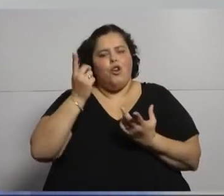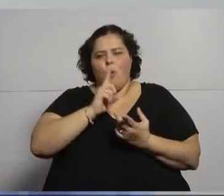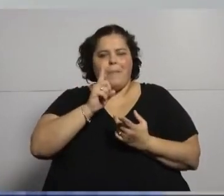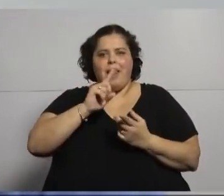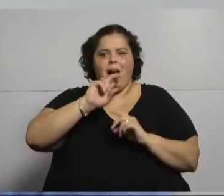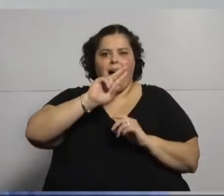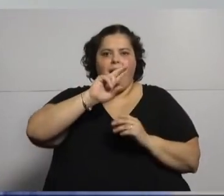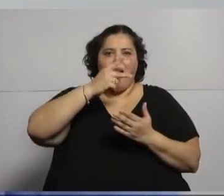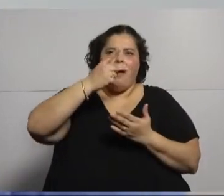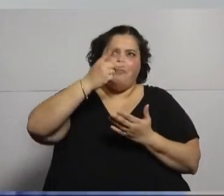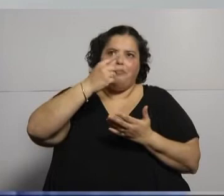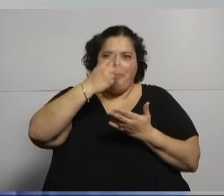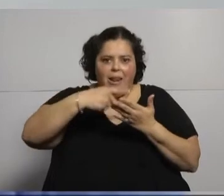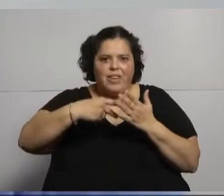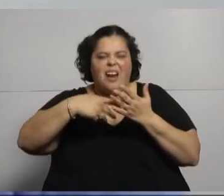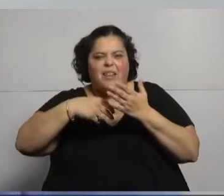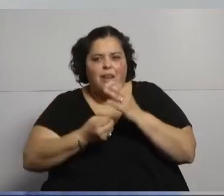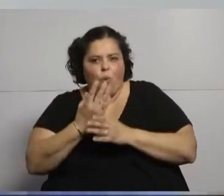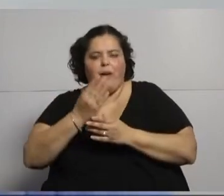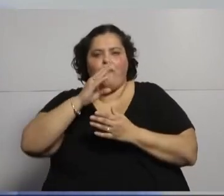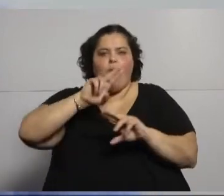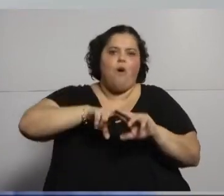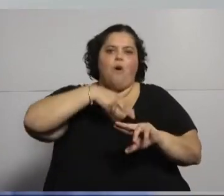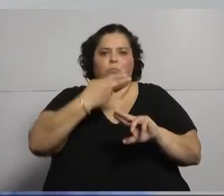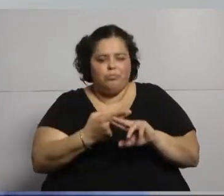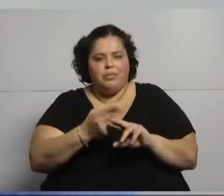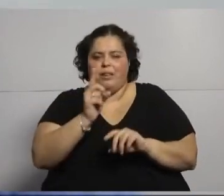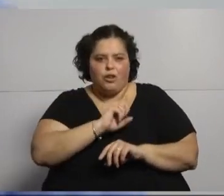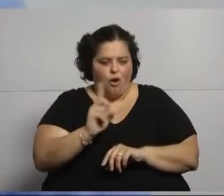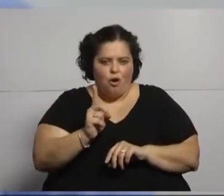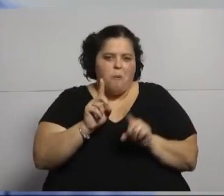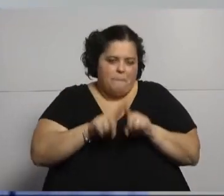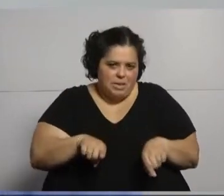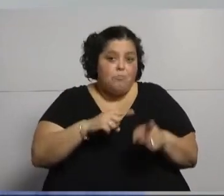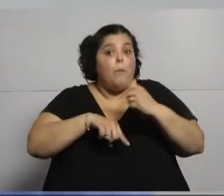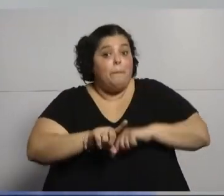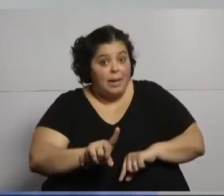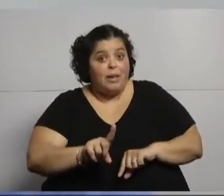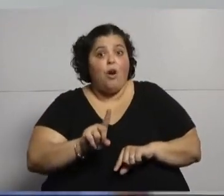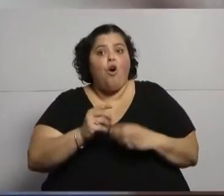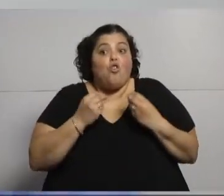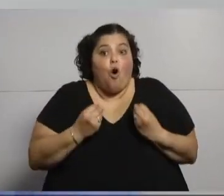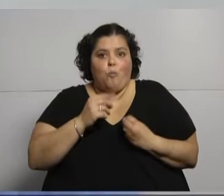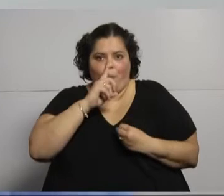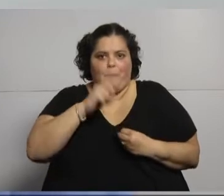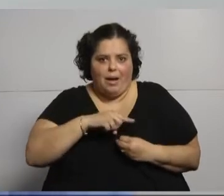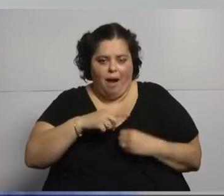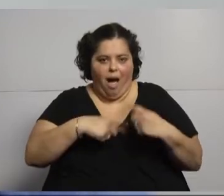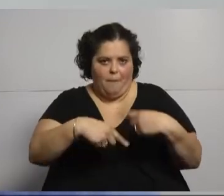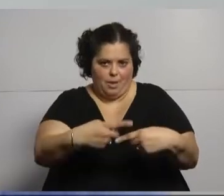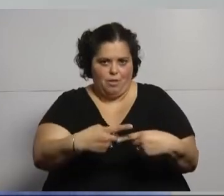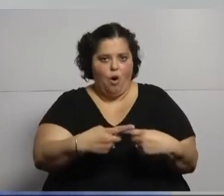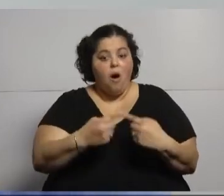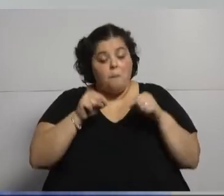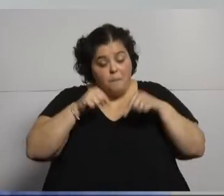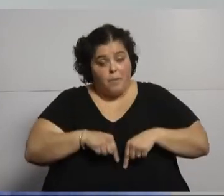veníamos pensando, sino realmente para ver cómo acelerarlas, porque realmente nos sirvió para reafirmar muchos de los principios, ideas que traíamos